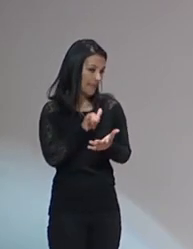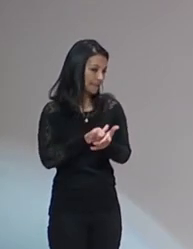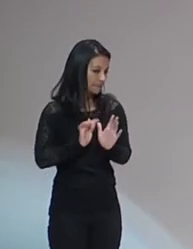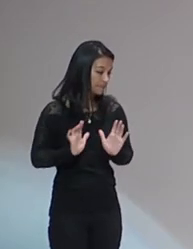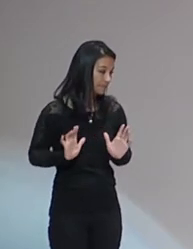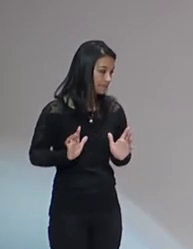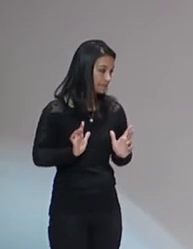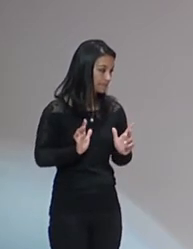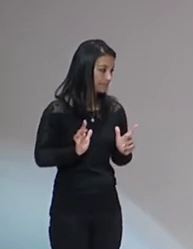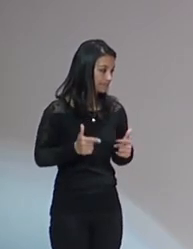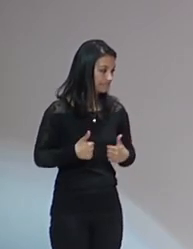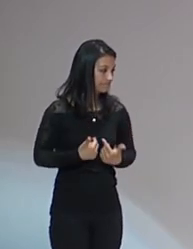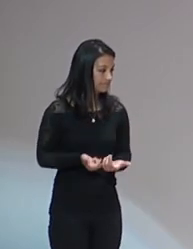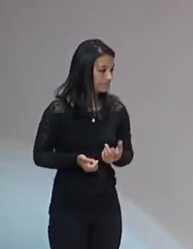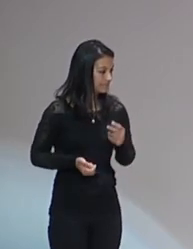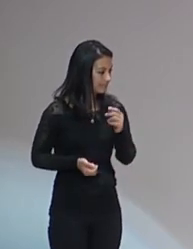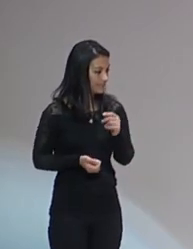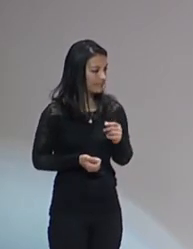pues…